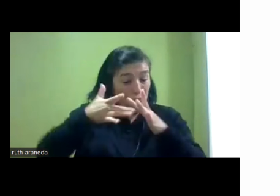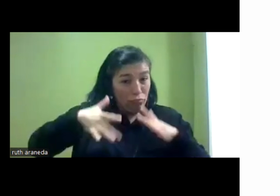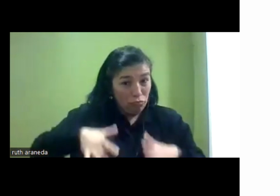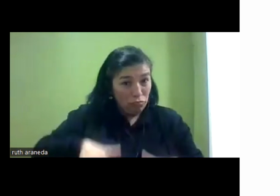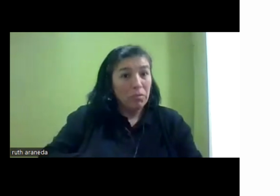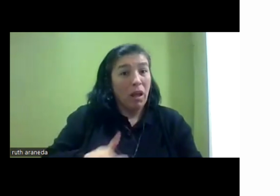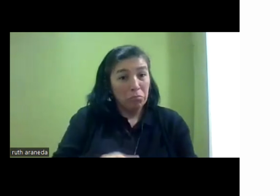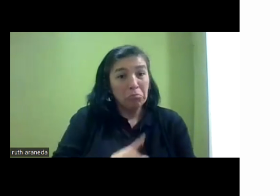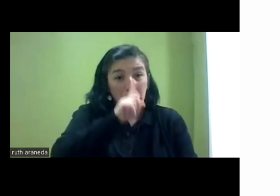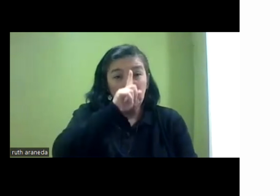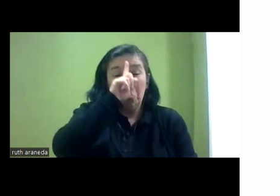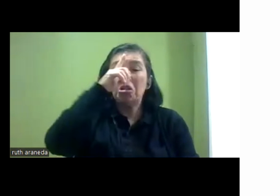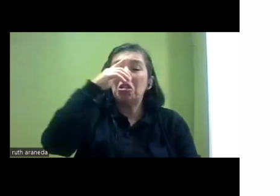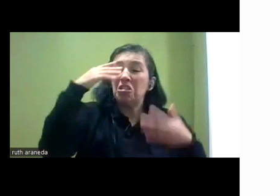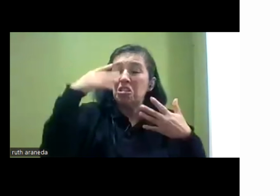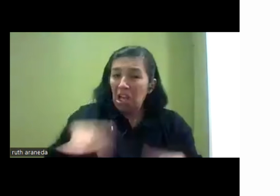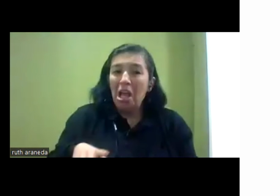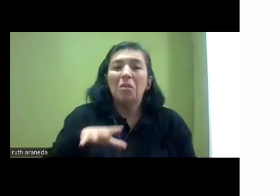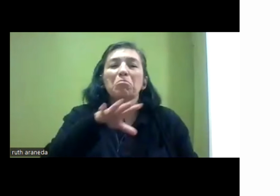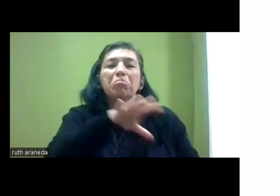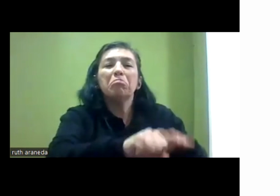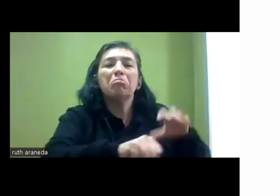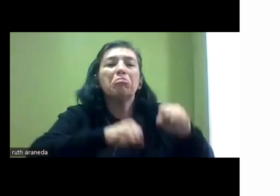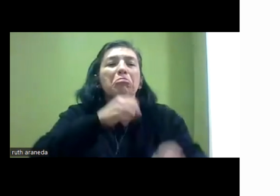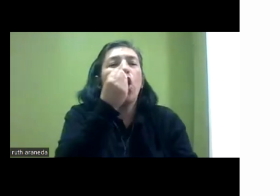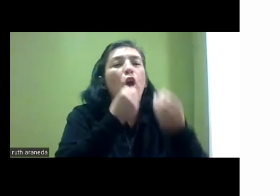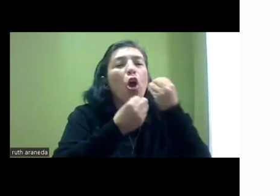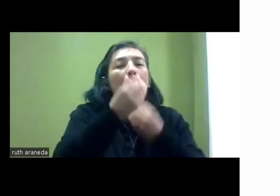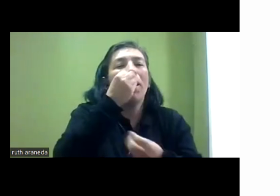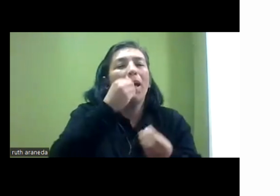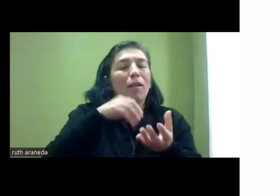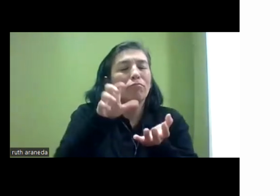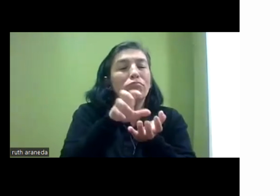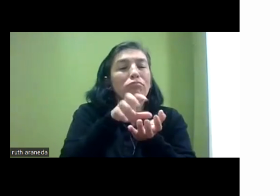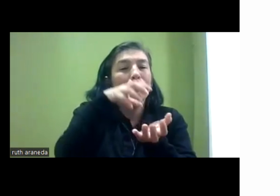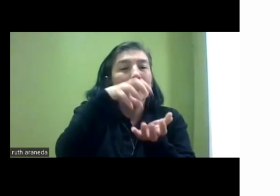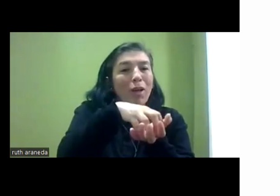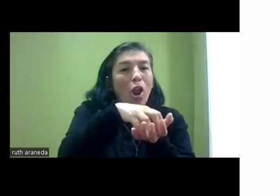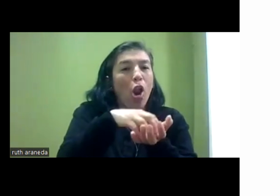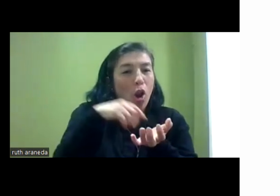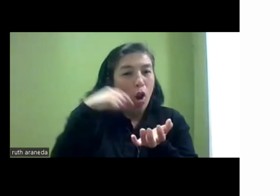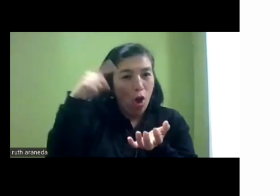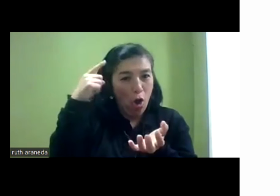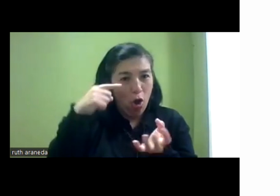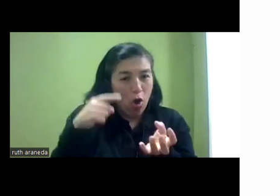consumiendo, se está extrayendo, primero que nada, el loco,